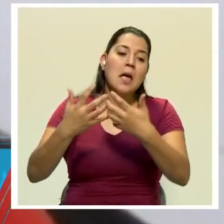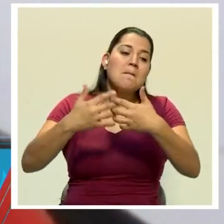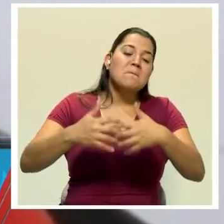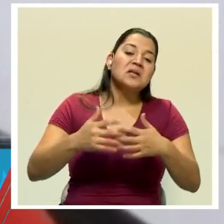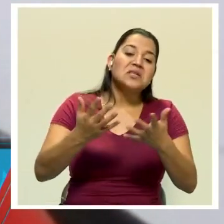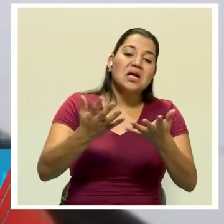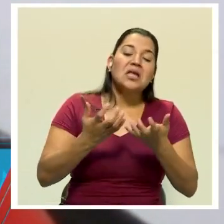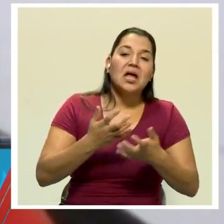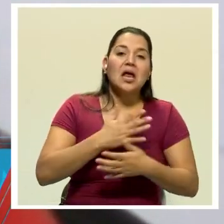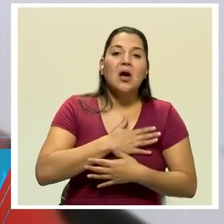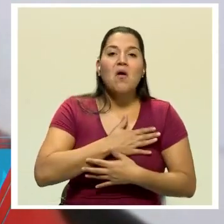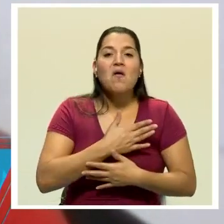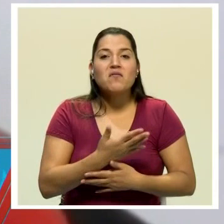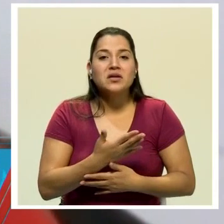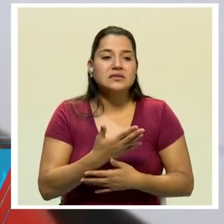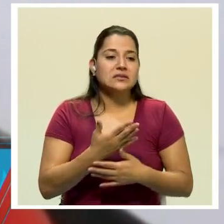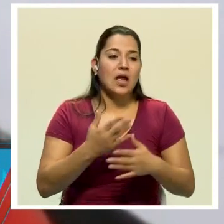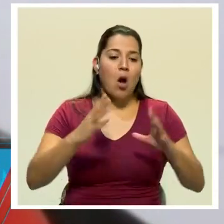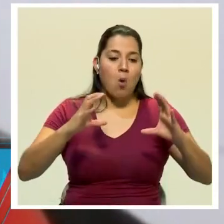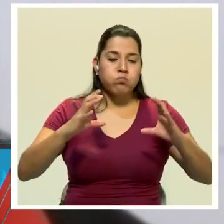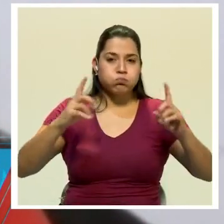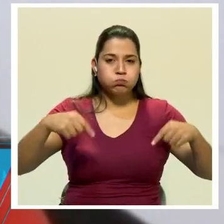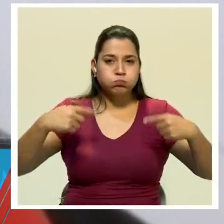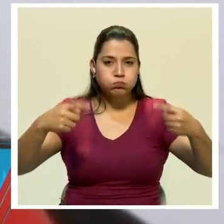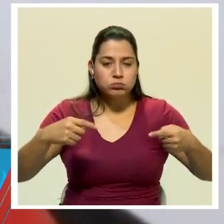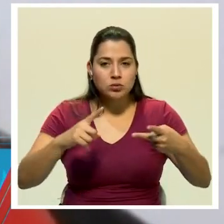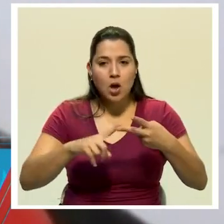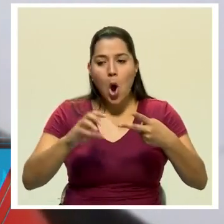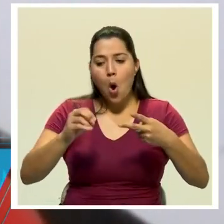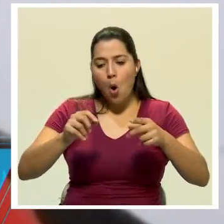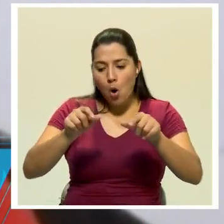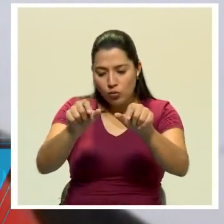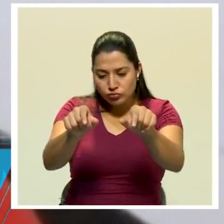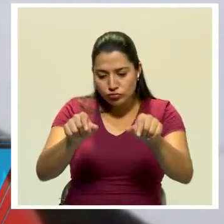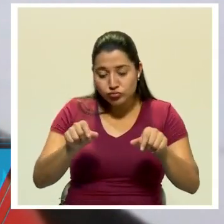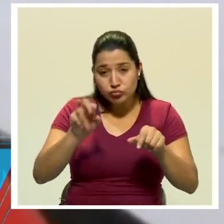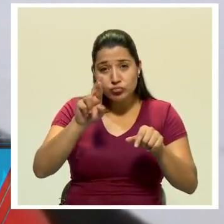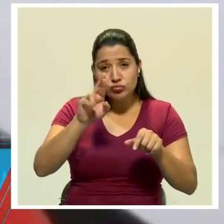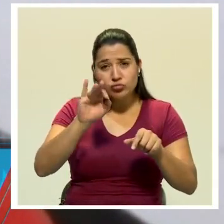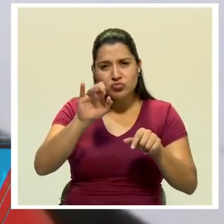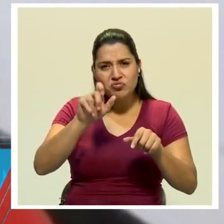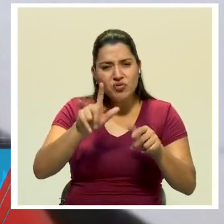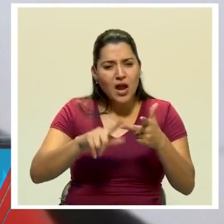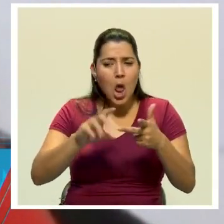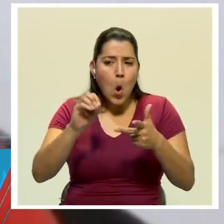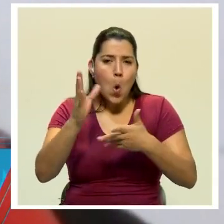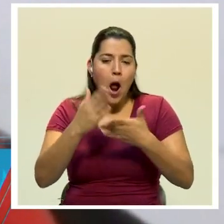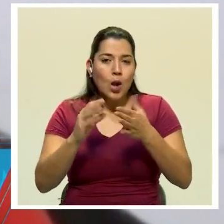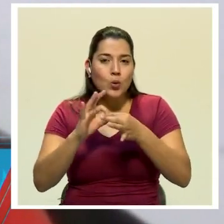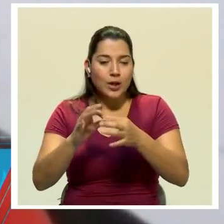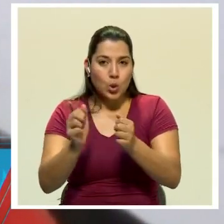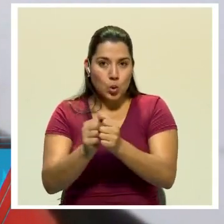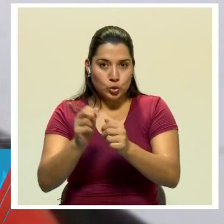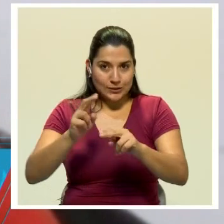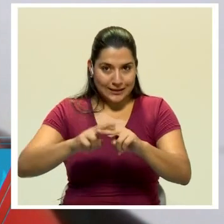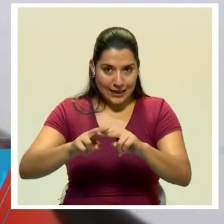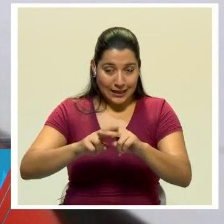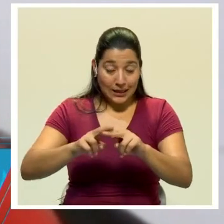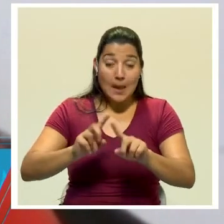vienen a ofrecer equipo rodante, que vienen a ofrecer rieles, que vienen a ofrecer algo del sistema, pero sí